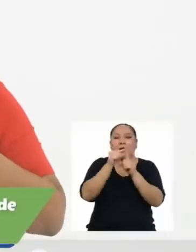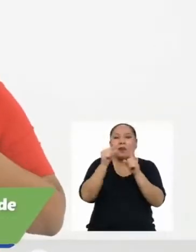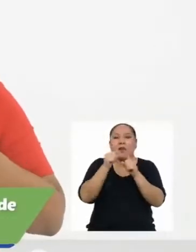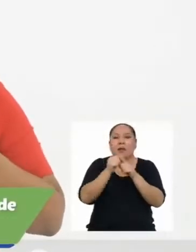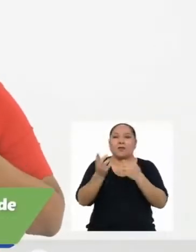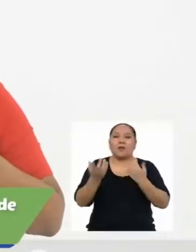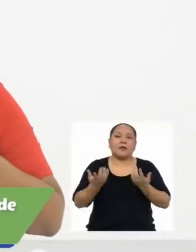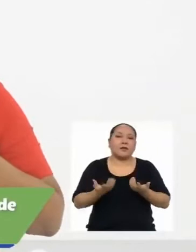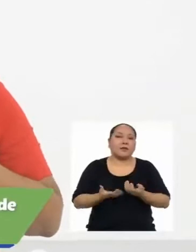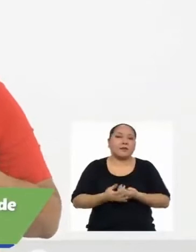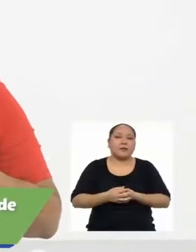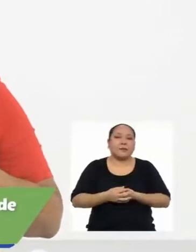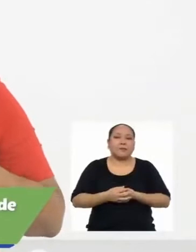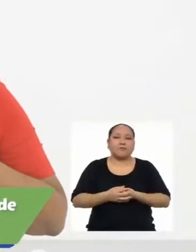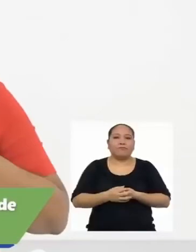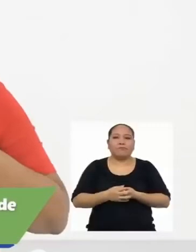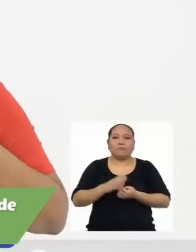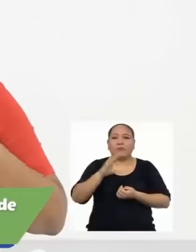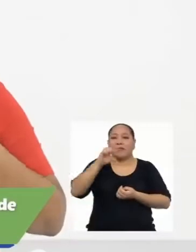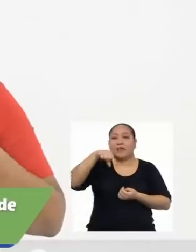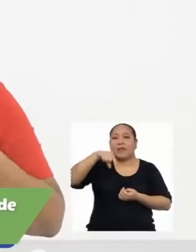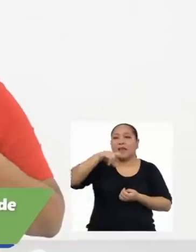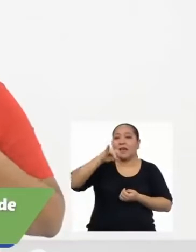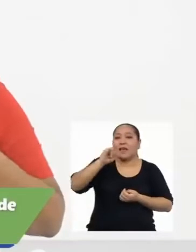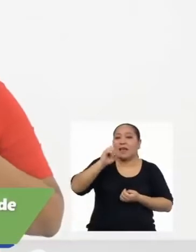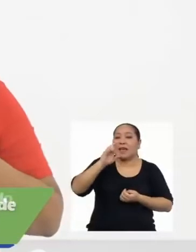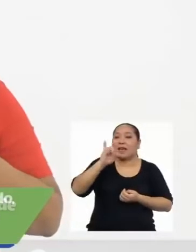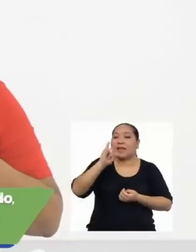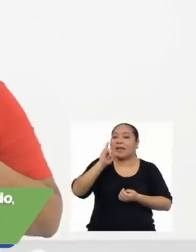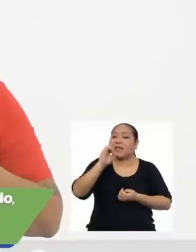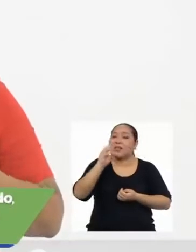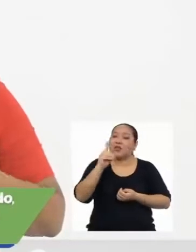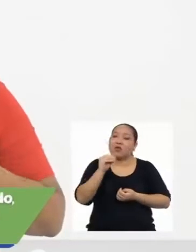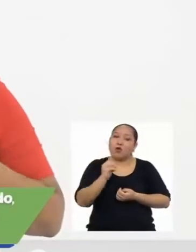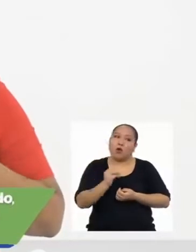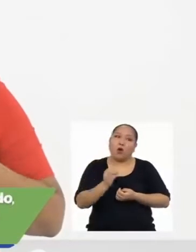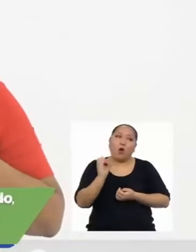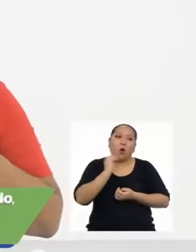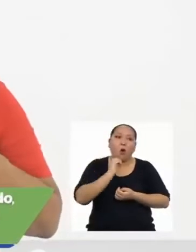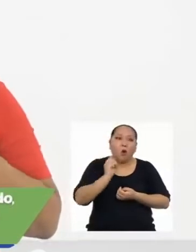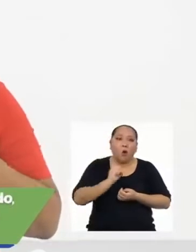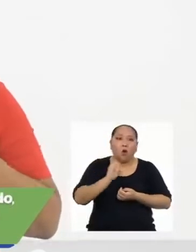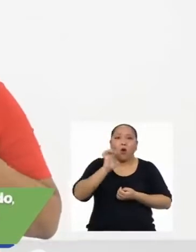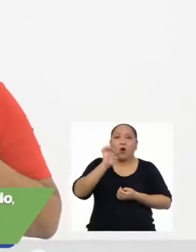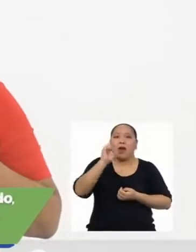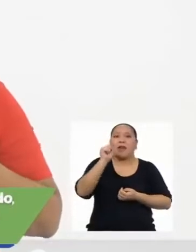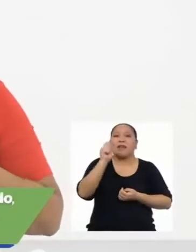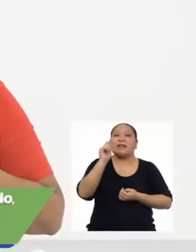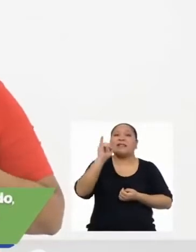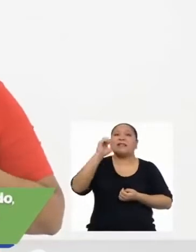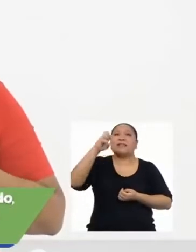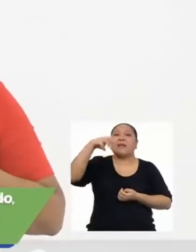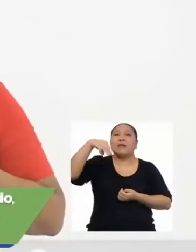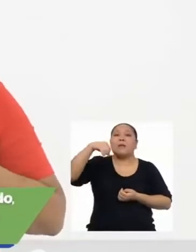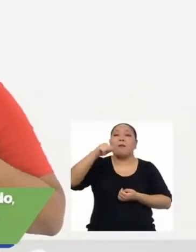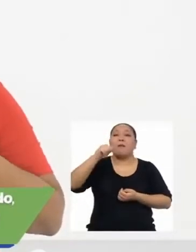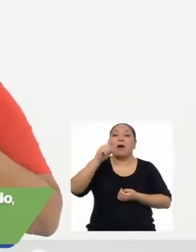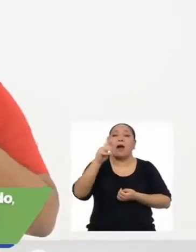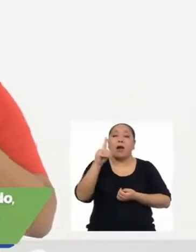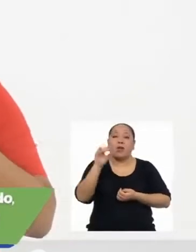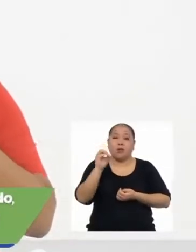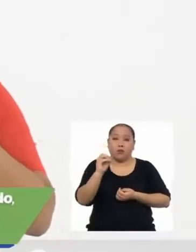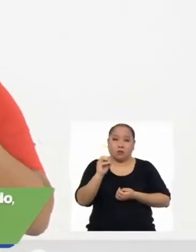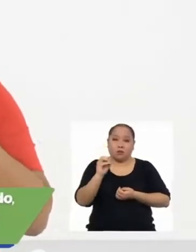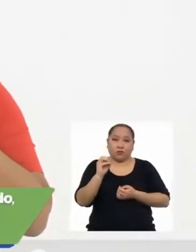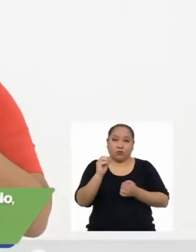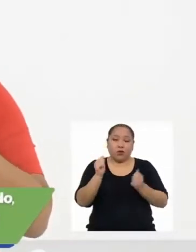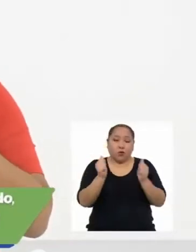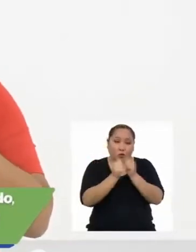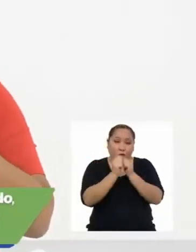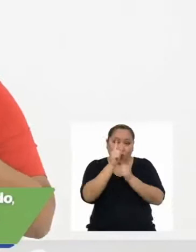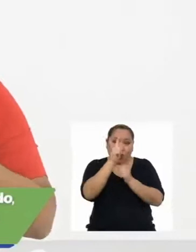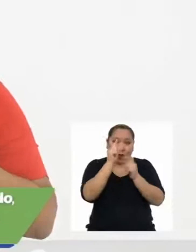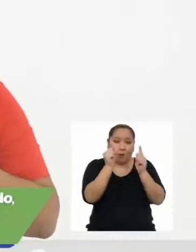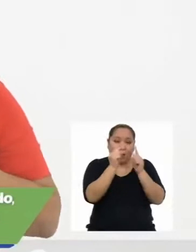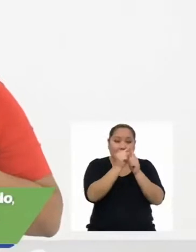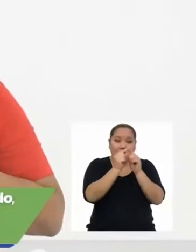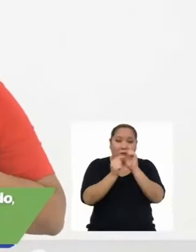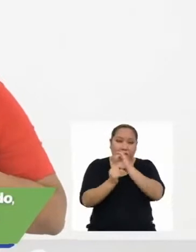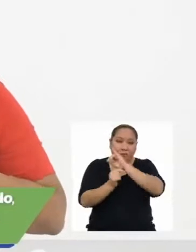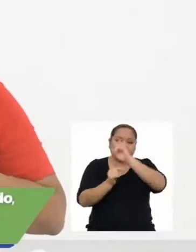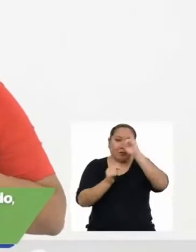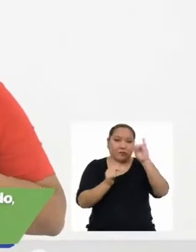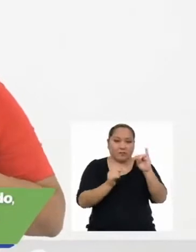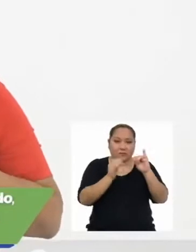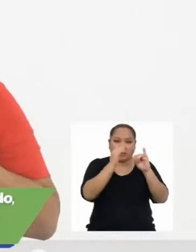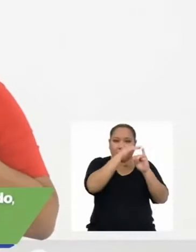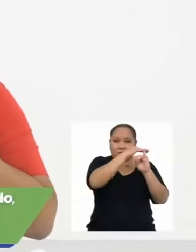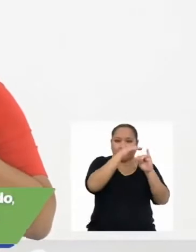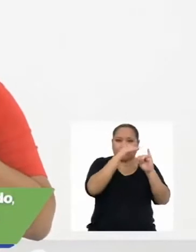como querido o estimado. Esto se coloca siempre con un alineado izquierdo y